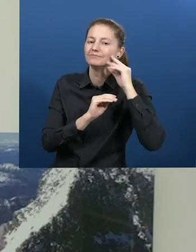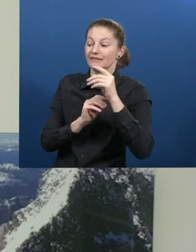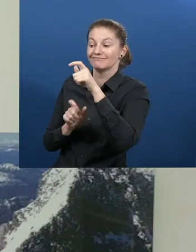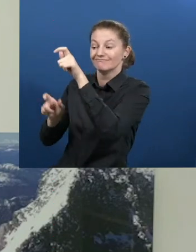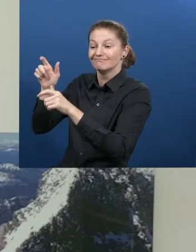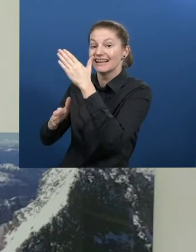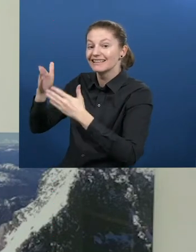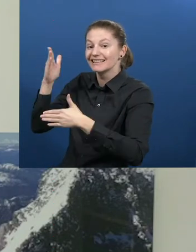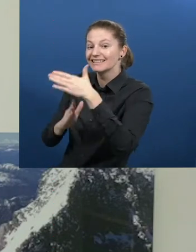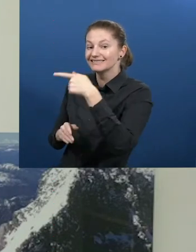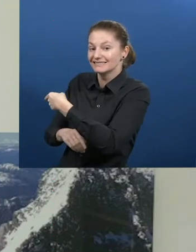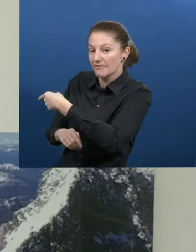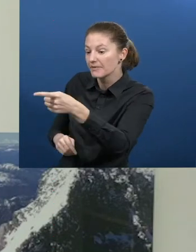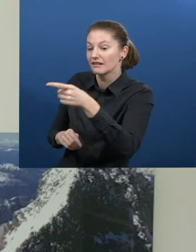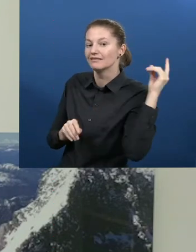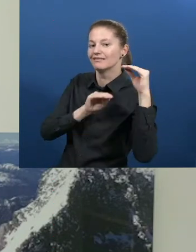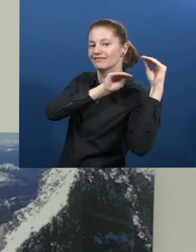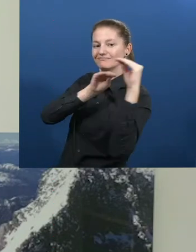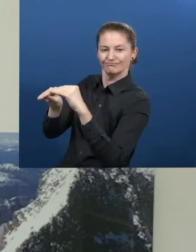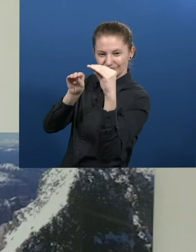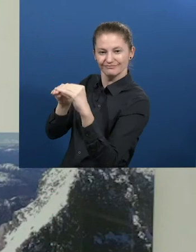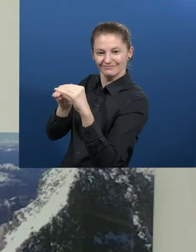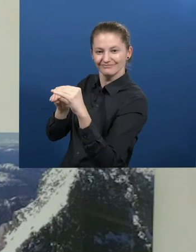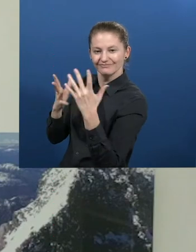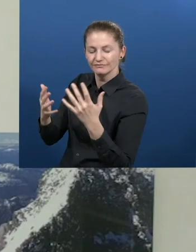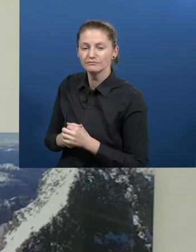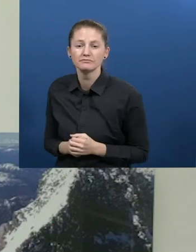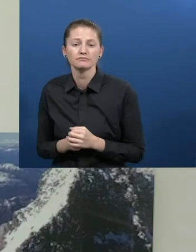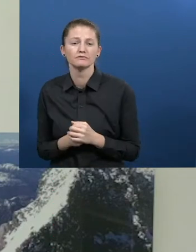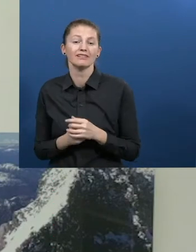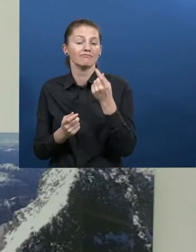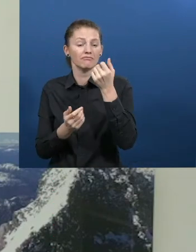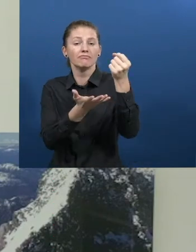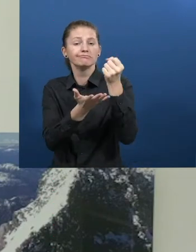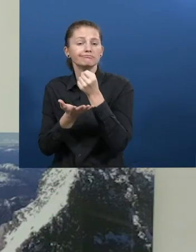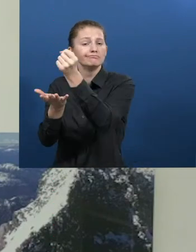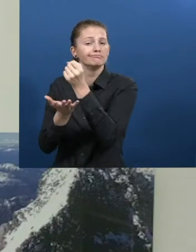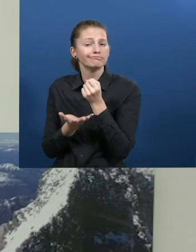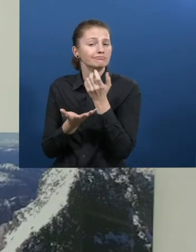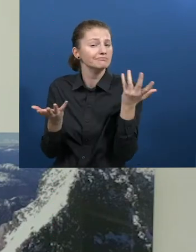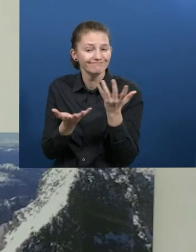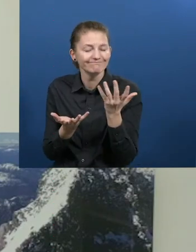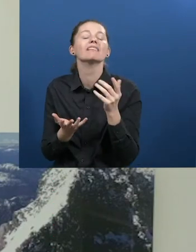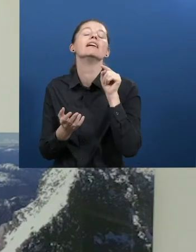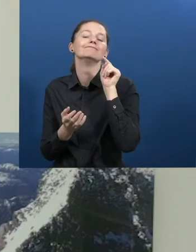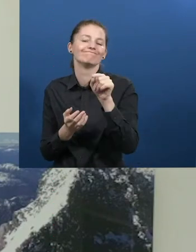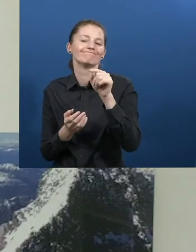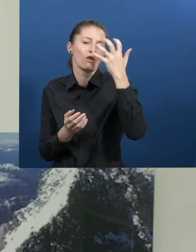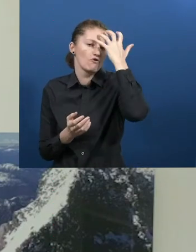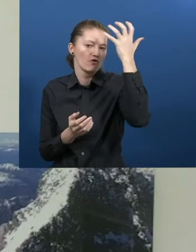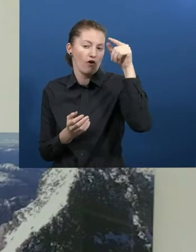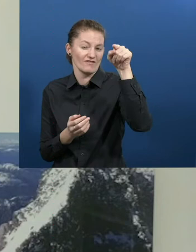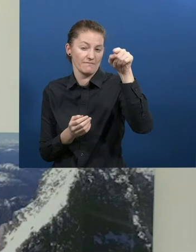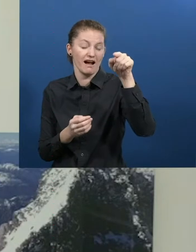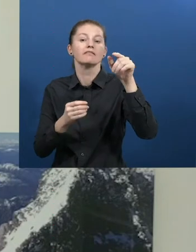se seleccionan a partir de licitaciones públicas. Y el financiamiento a esas instituciones viene del Estado